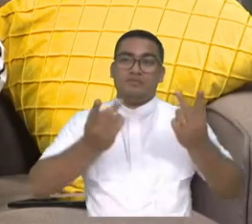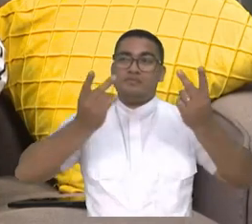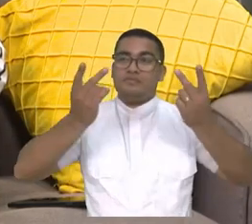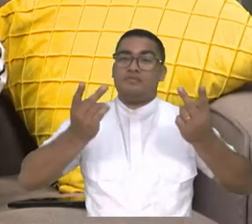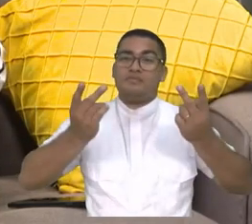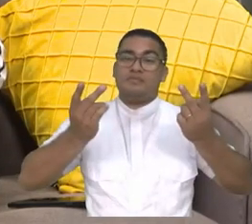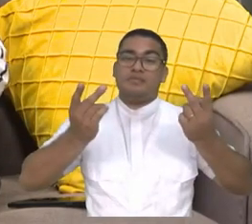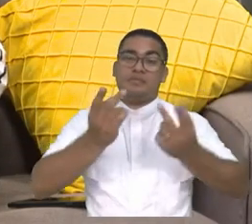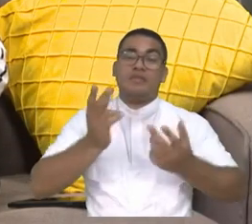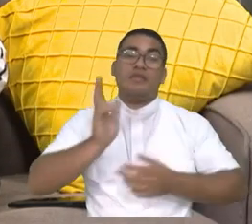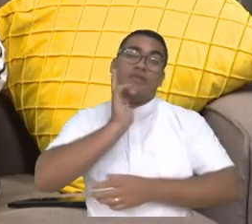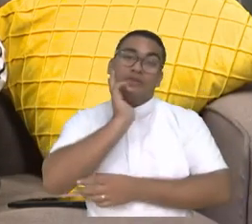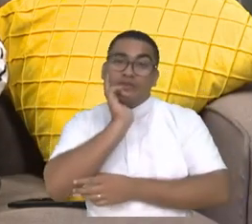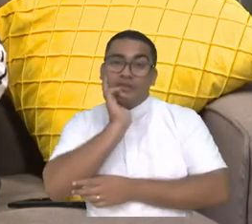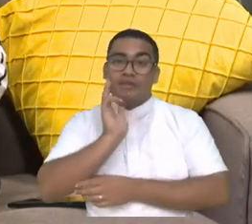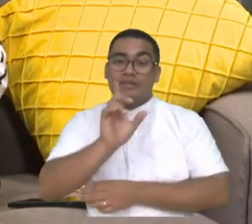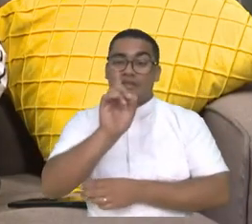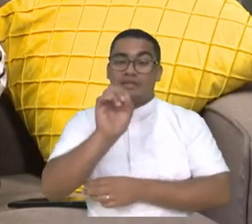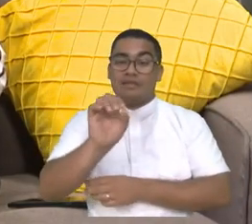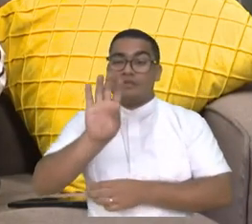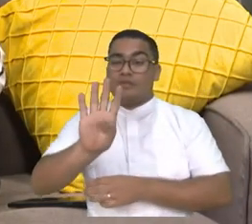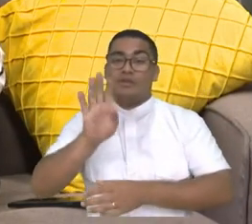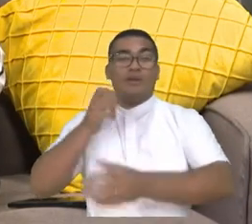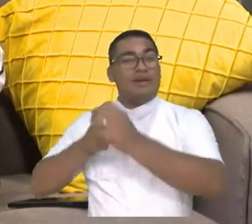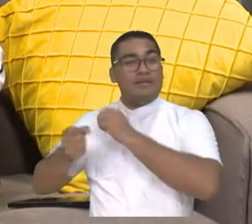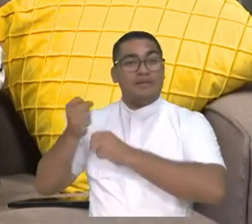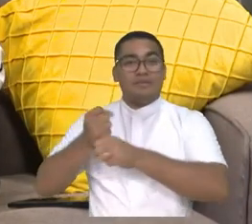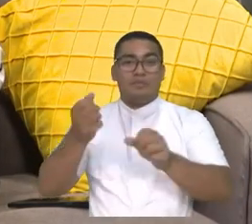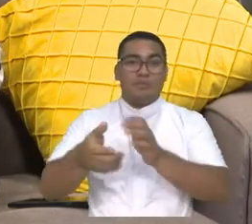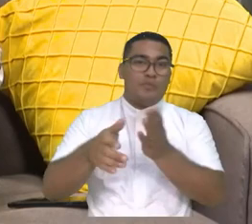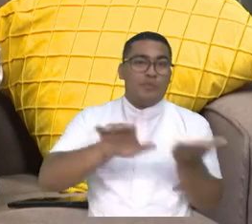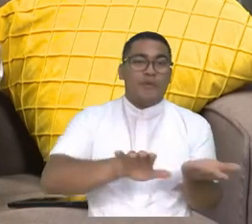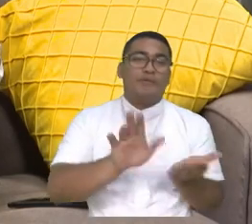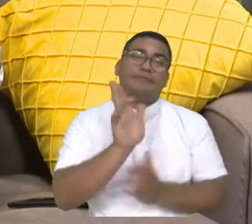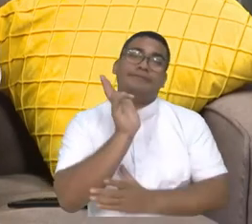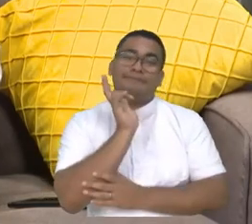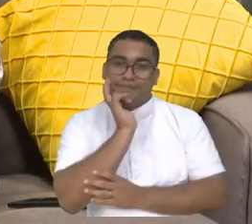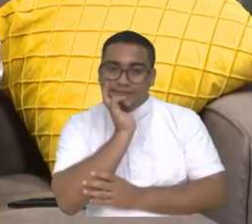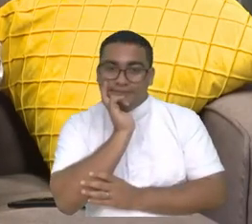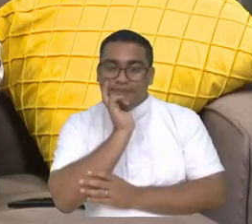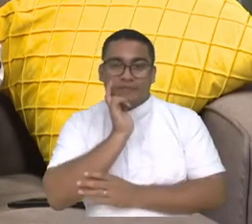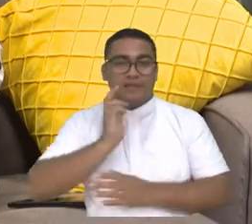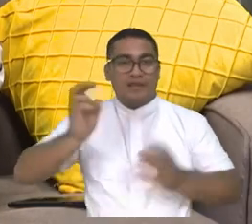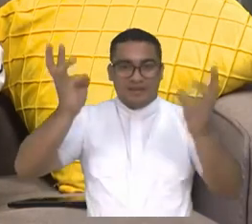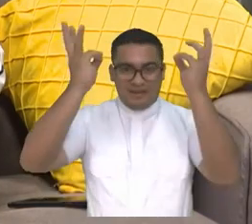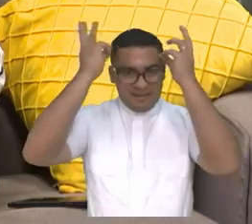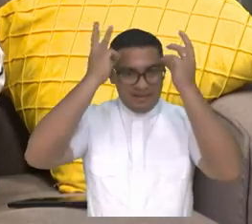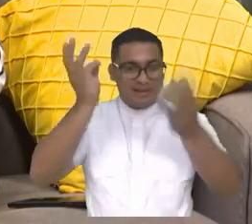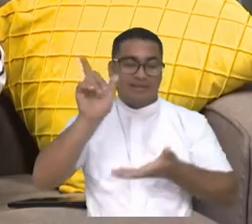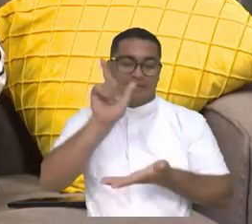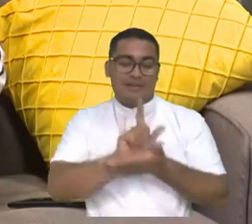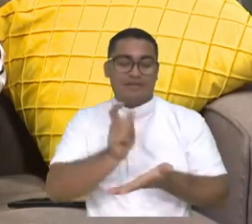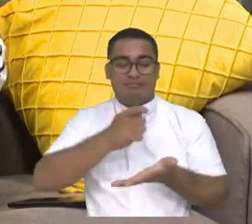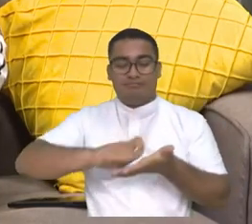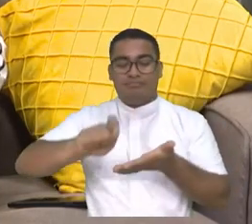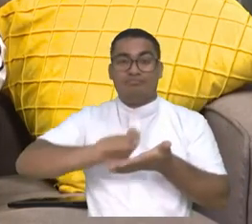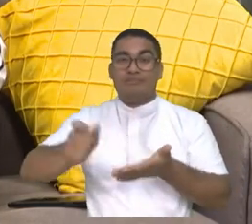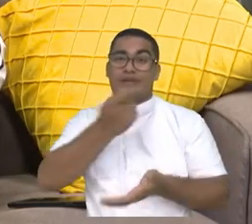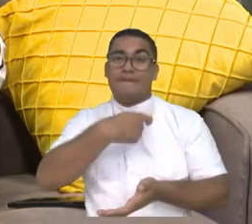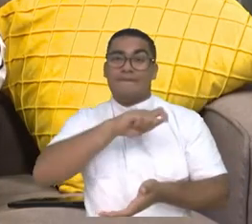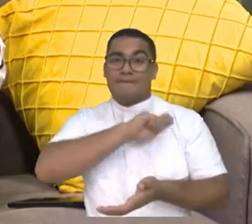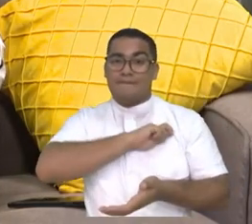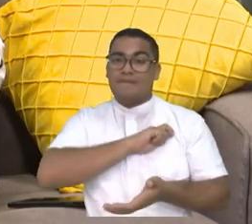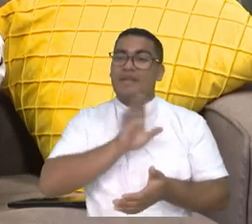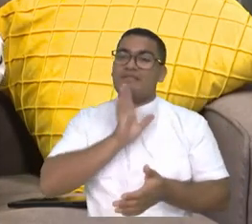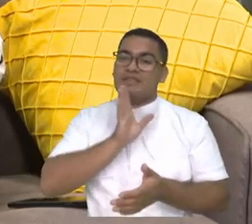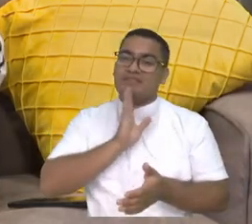precisamente 104 aniversario del tránsito a la inmortalidad del príncipe de las letras castellanas, Rubén Darío, y para hablar de este tema se encuentra